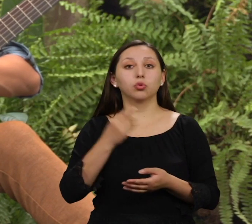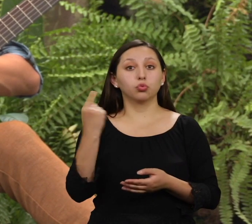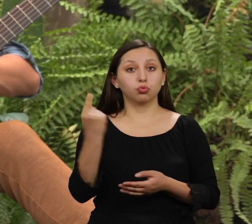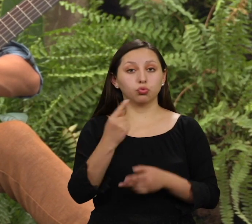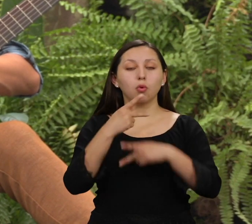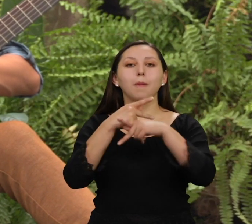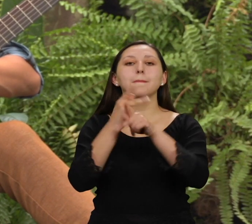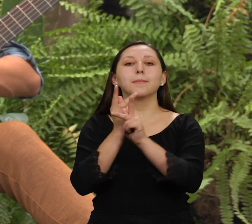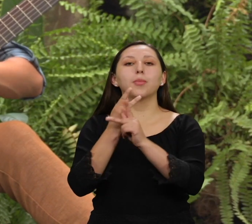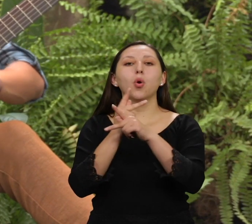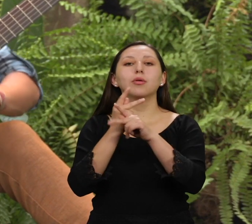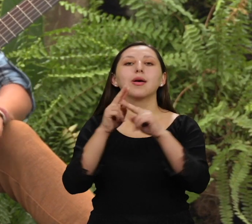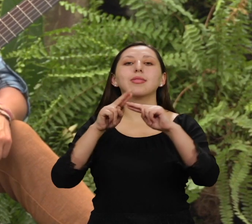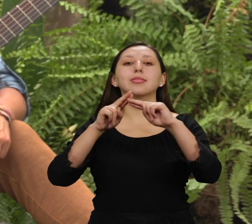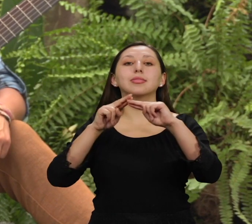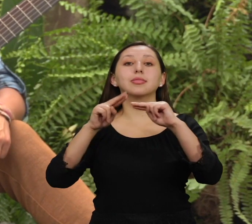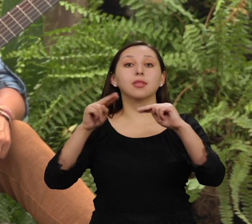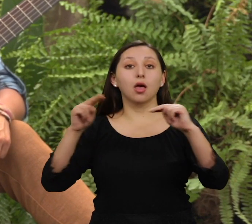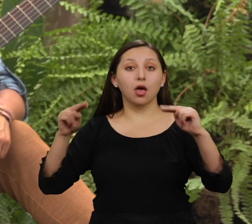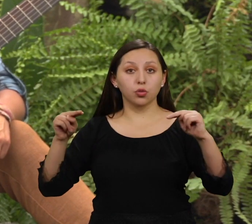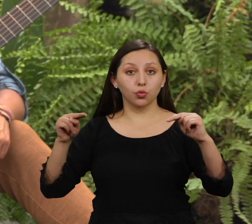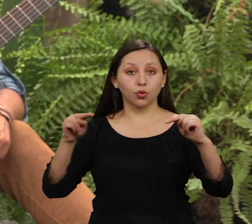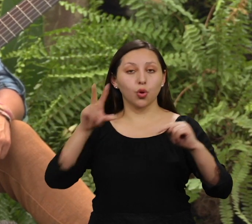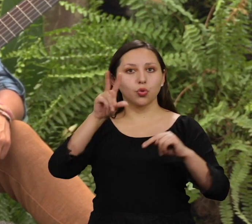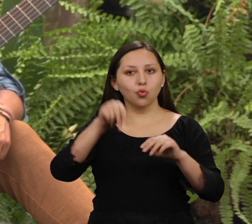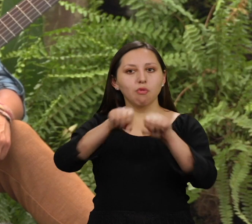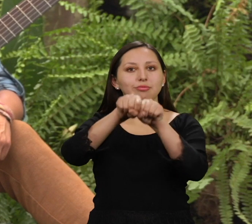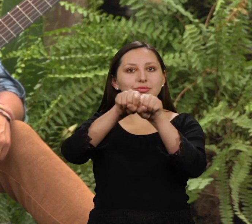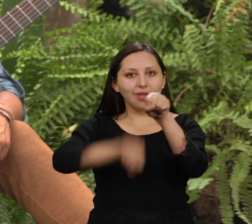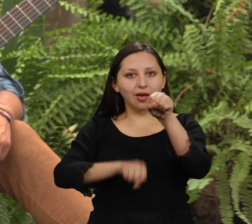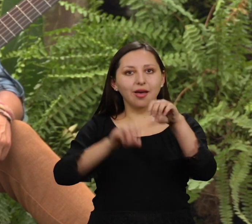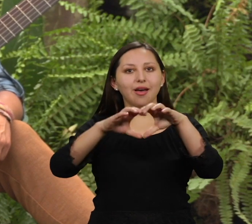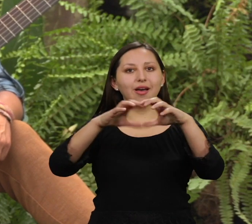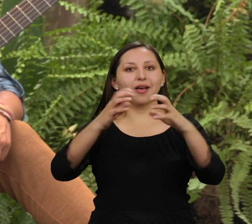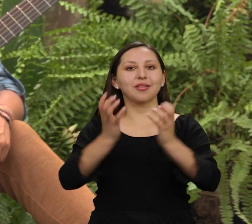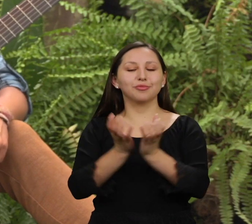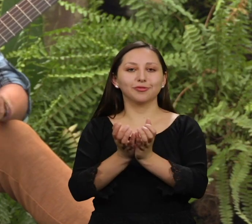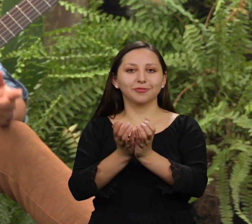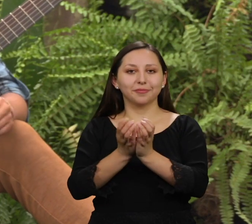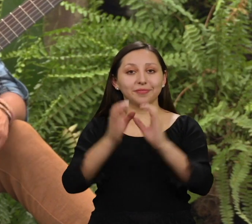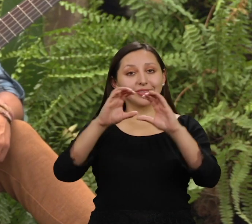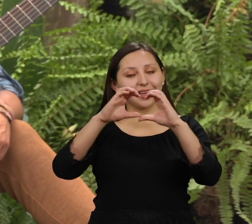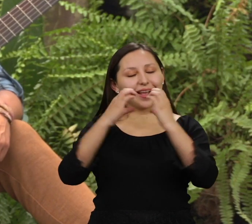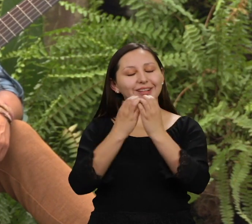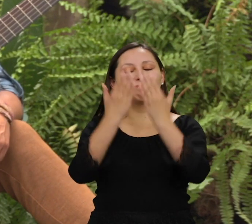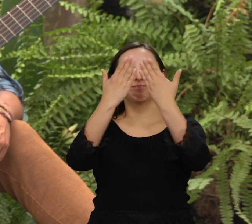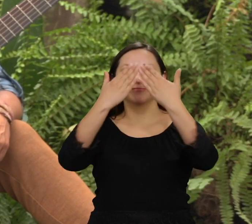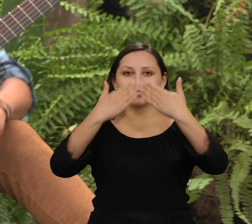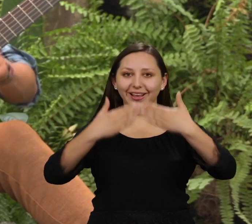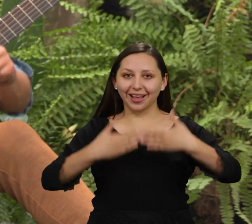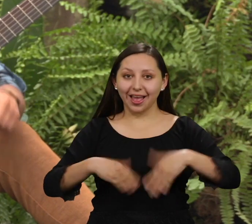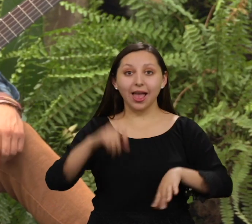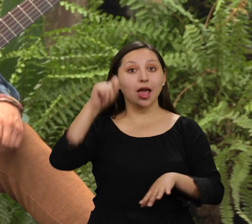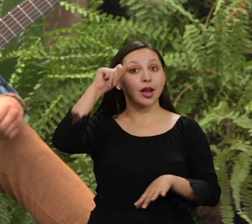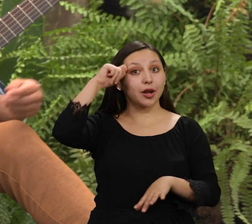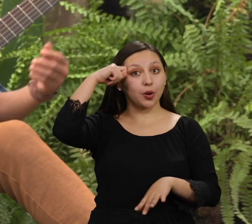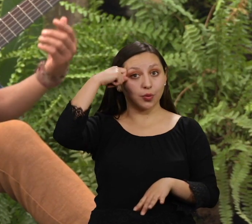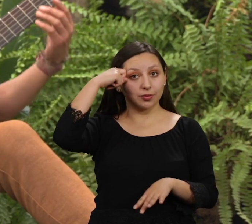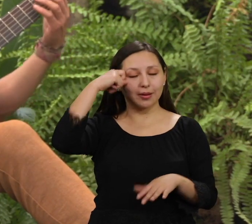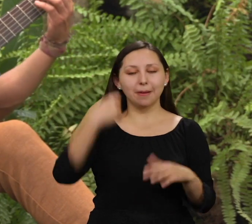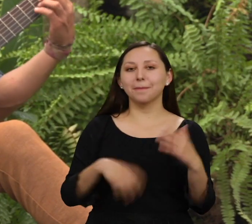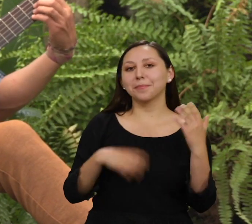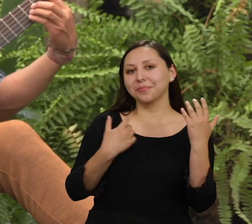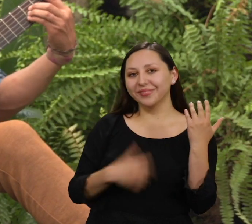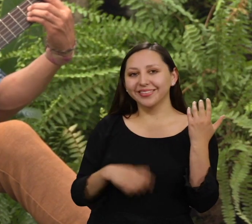usar solo productos biodegradables Y así ayudamos Claro que sí Nuestra superclase terminó Pero recuerda